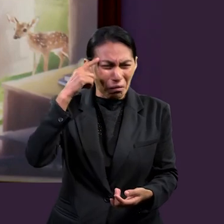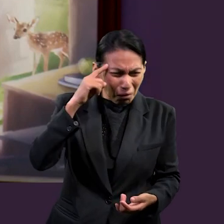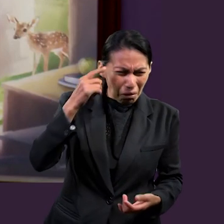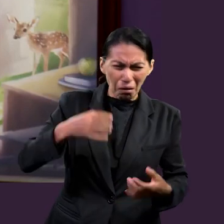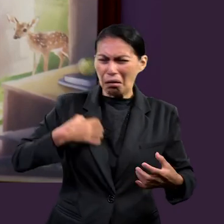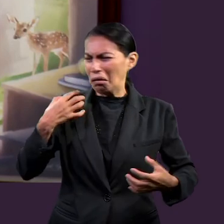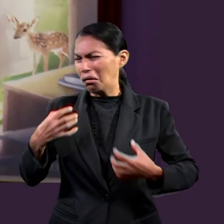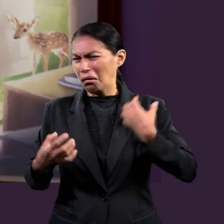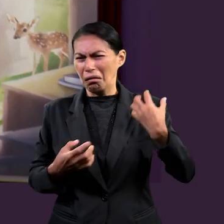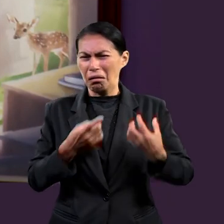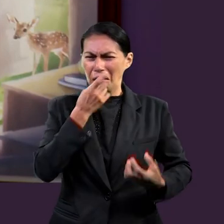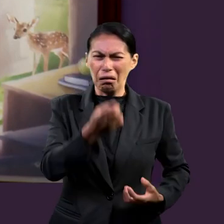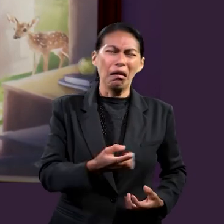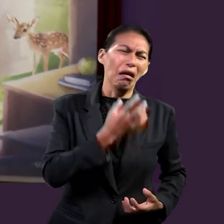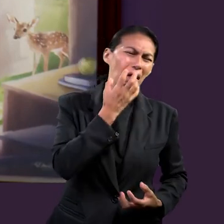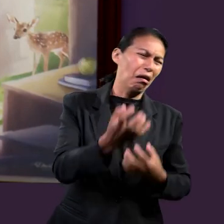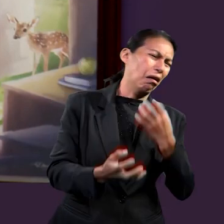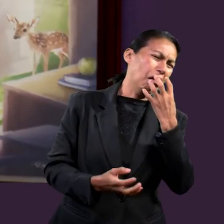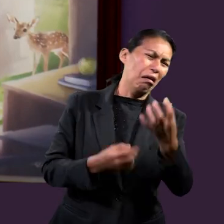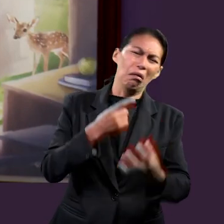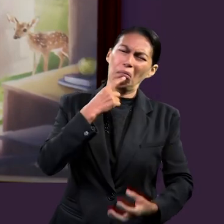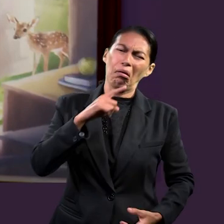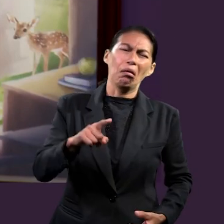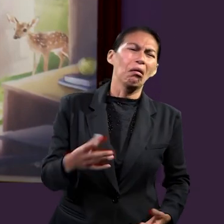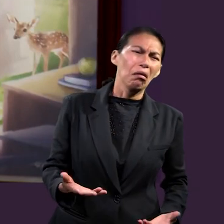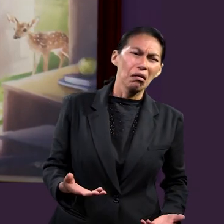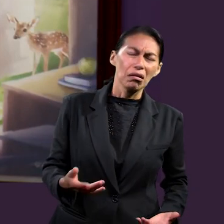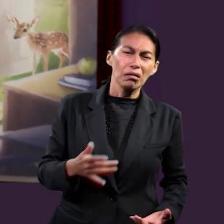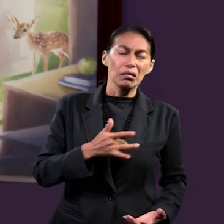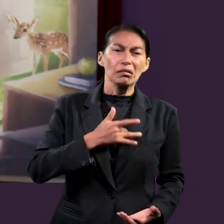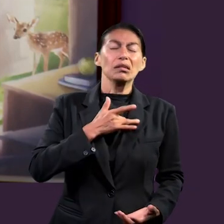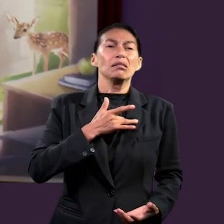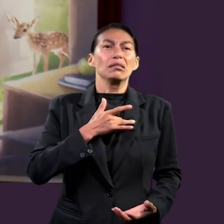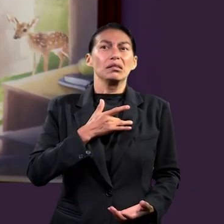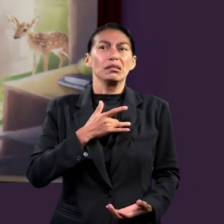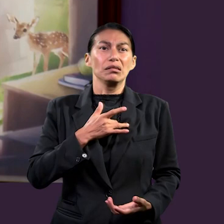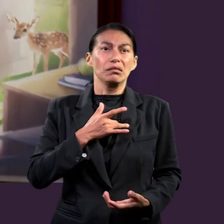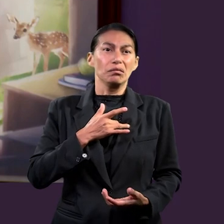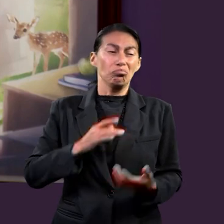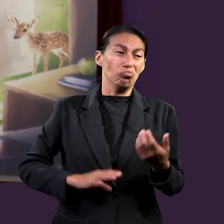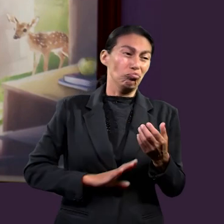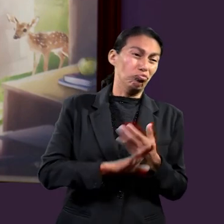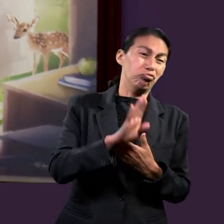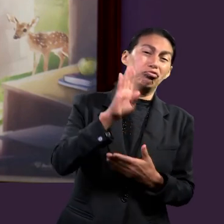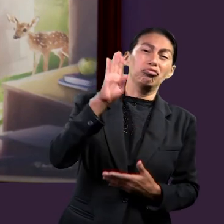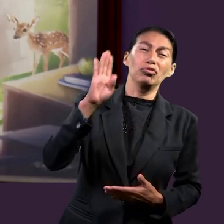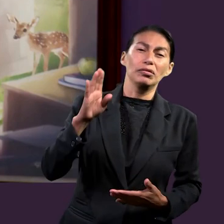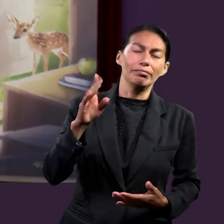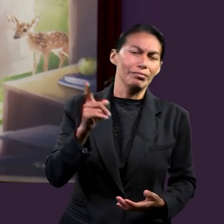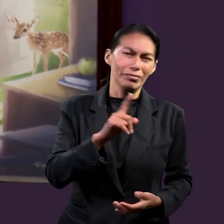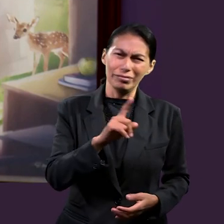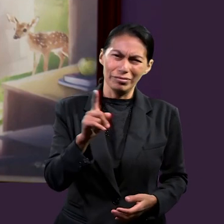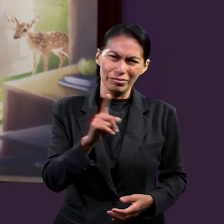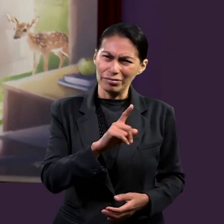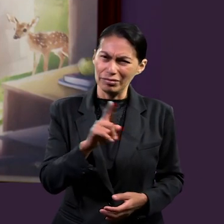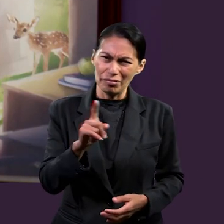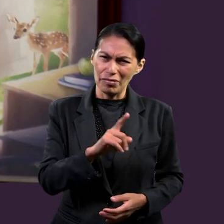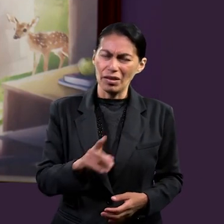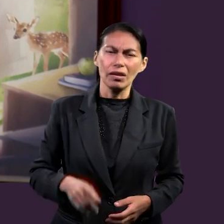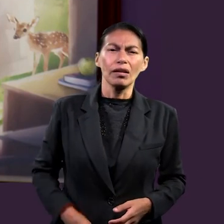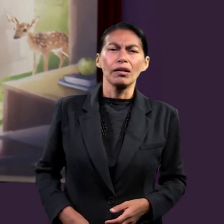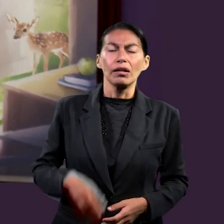vida es estar todo el tiempo enojados, hablar con malicias, gritar, o dejar que nuestras emociones nos dominen?